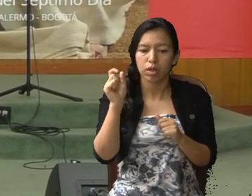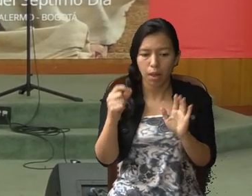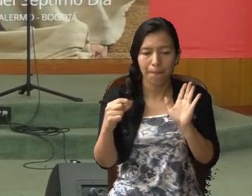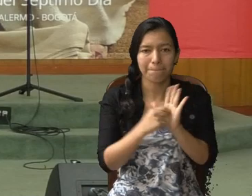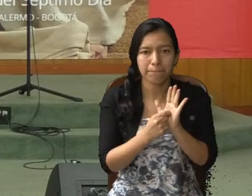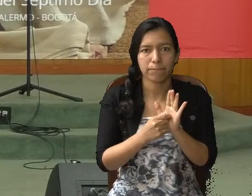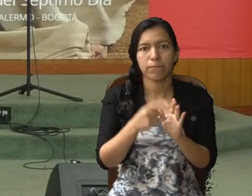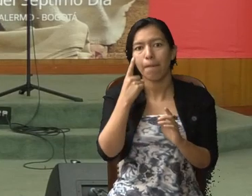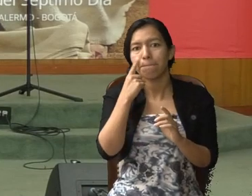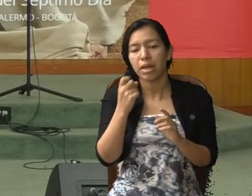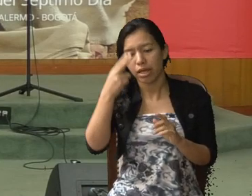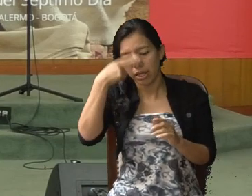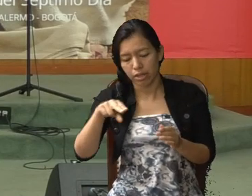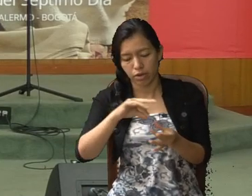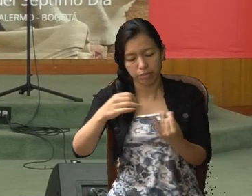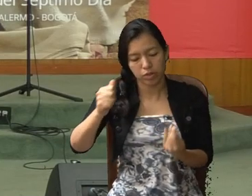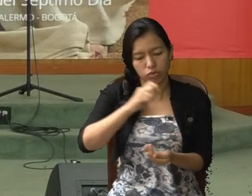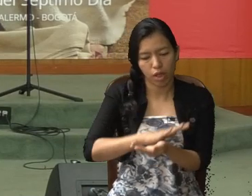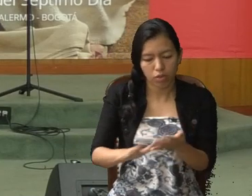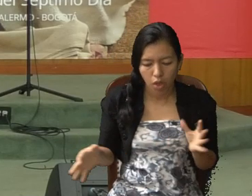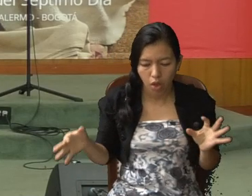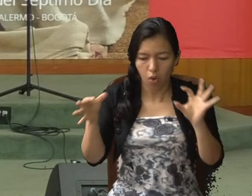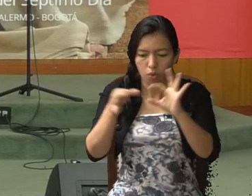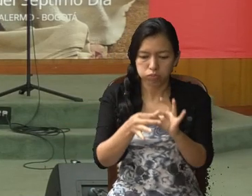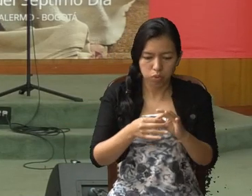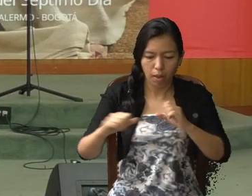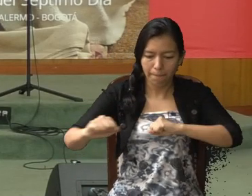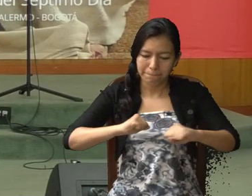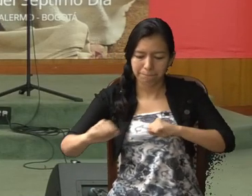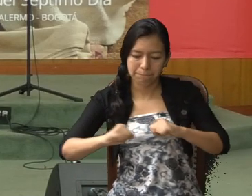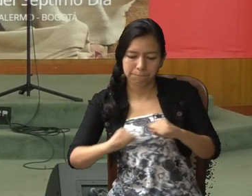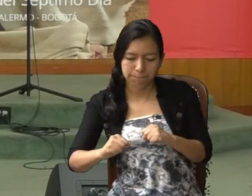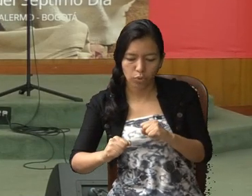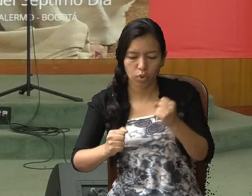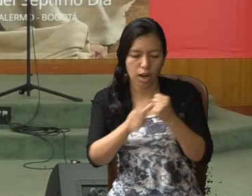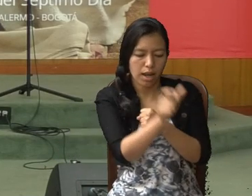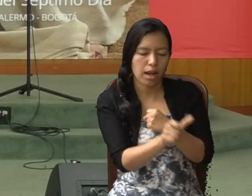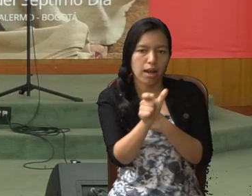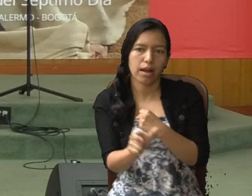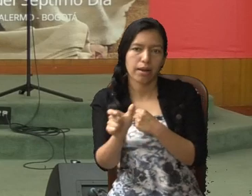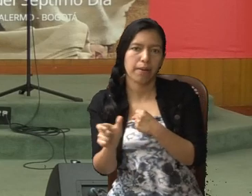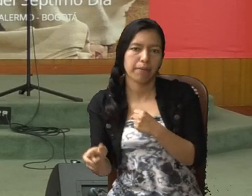Hijo y Espíritu Santo estaban haciendo una acción en pro de la humanidad.